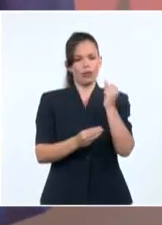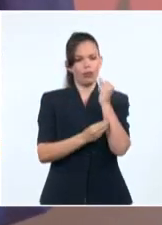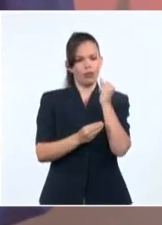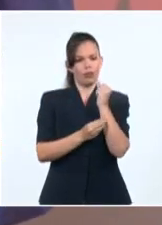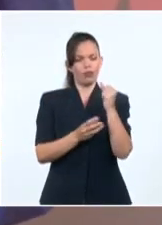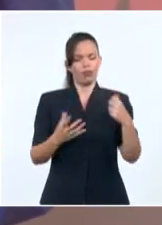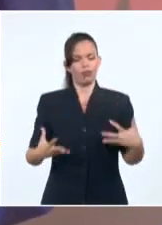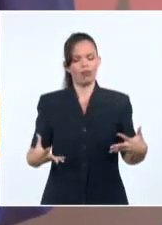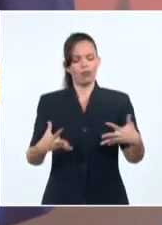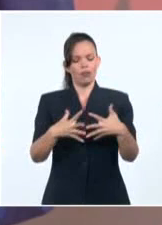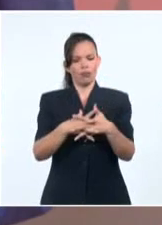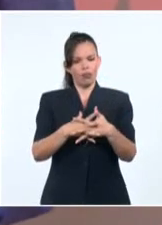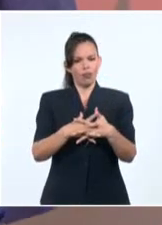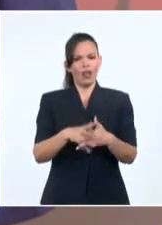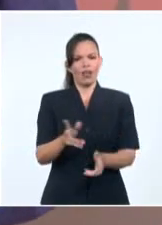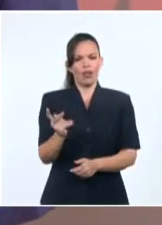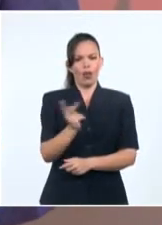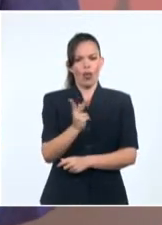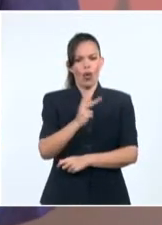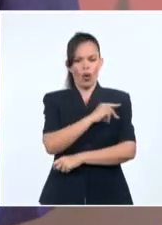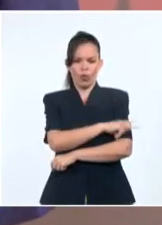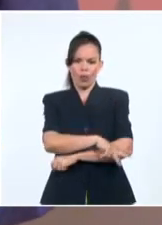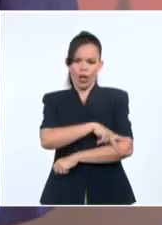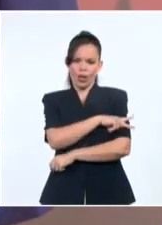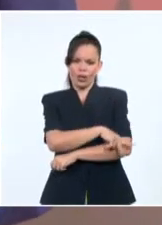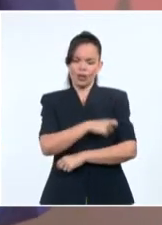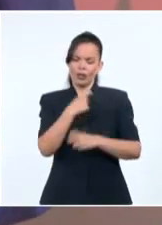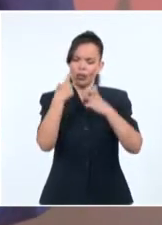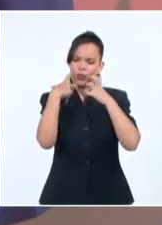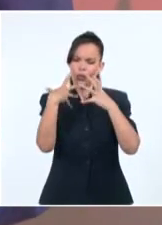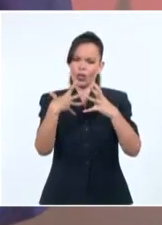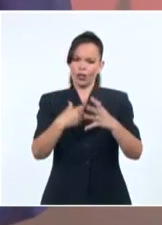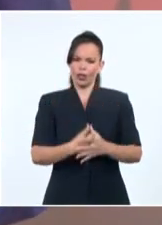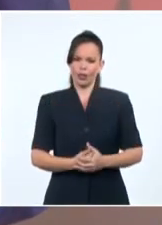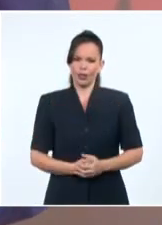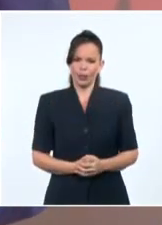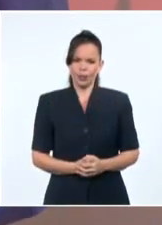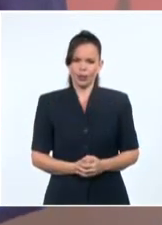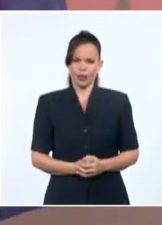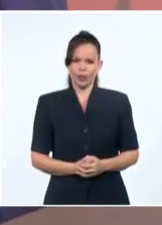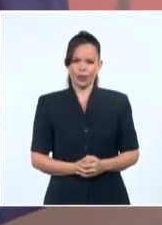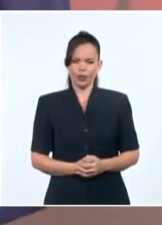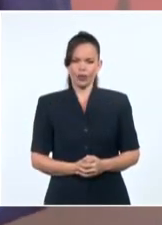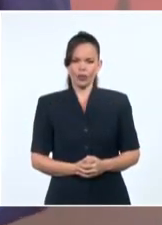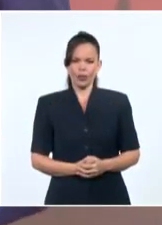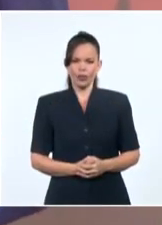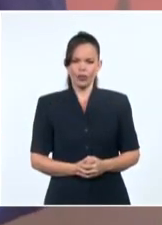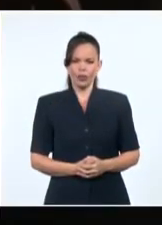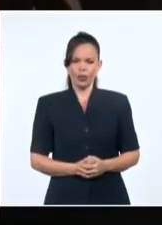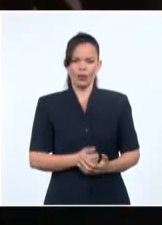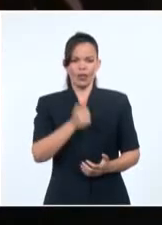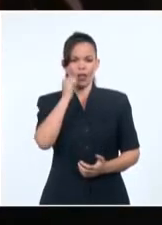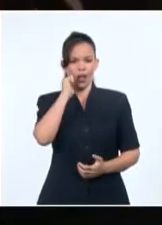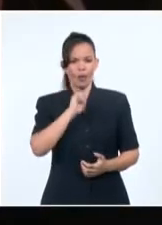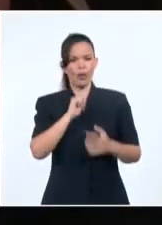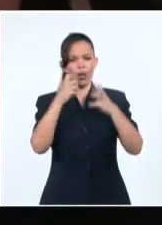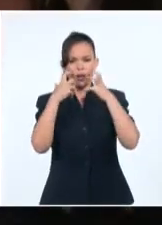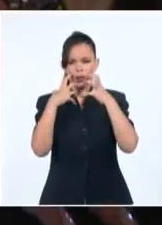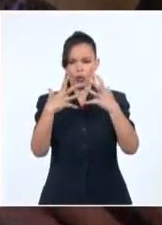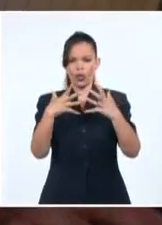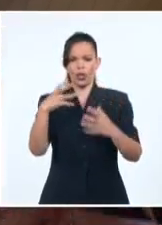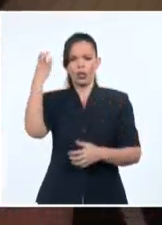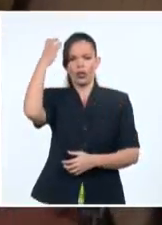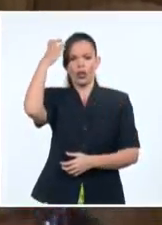las relaciones entre nuestros países, así como la importancia que el gobierno de Cuba